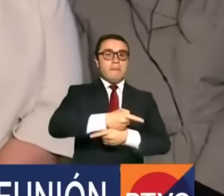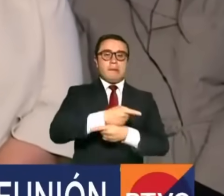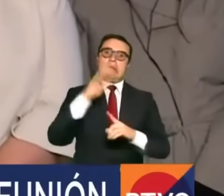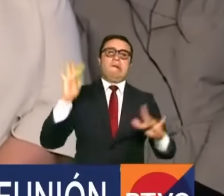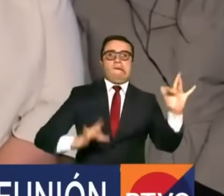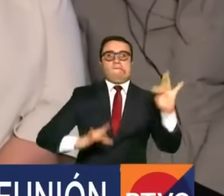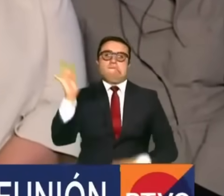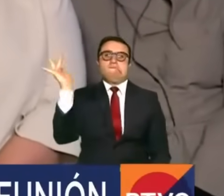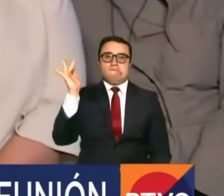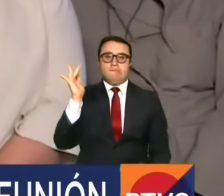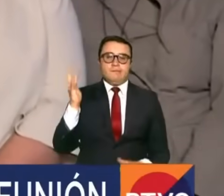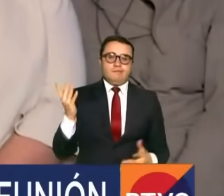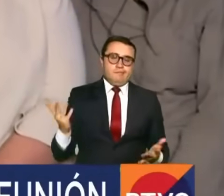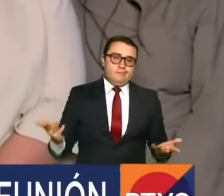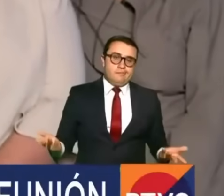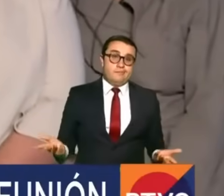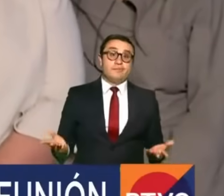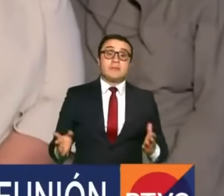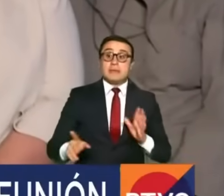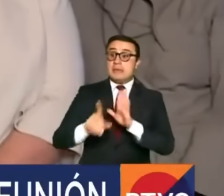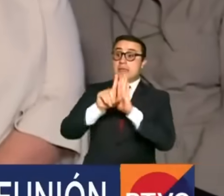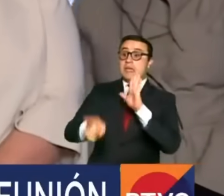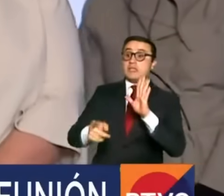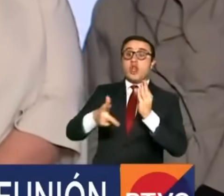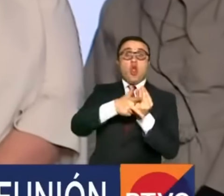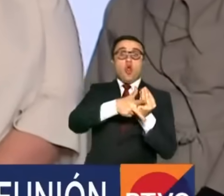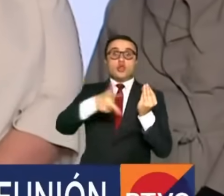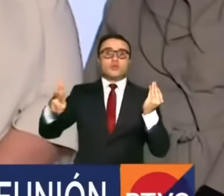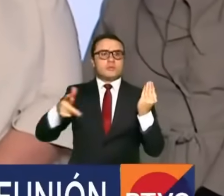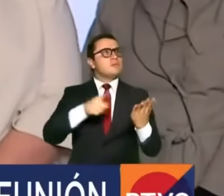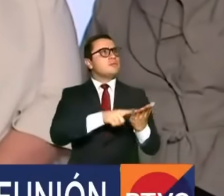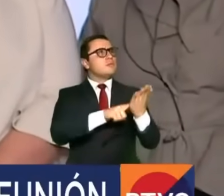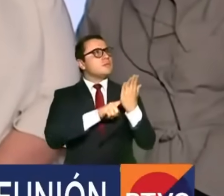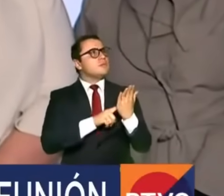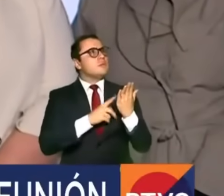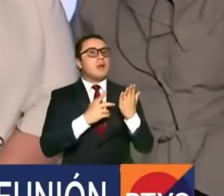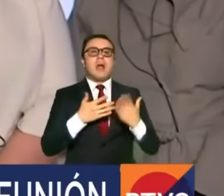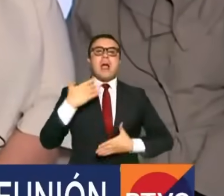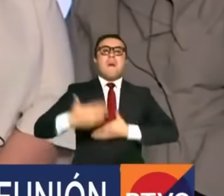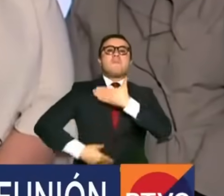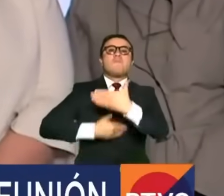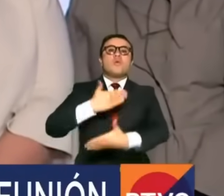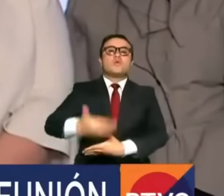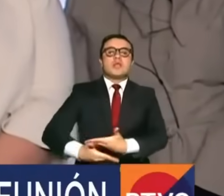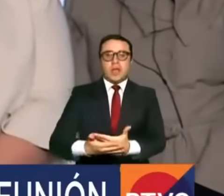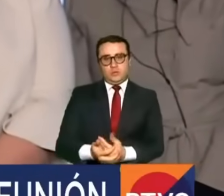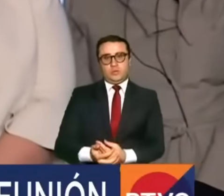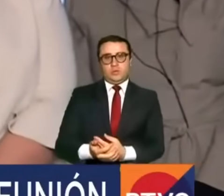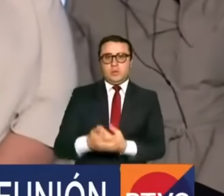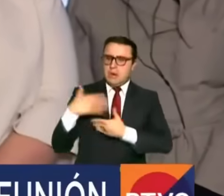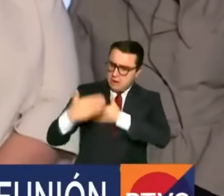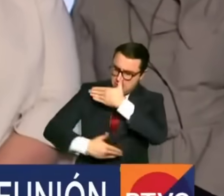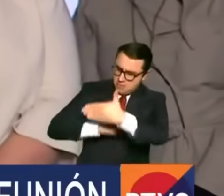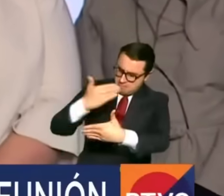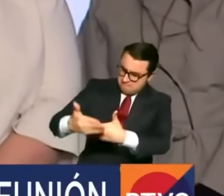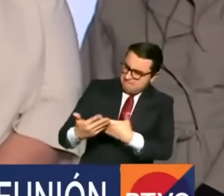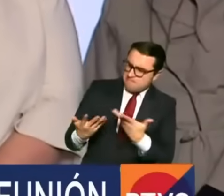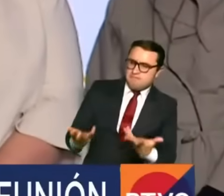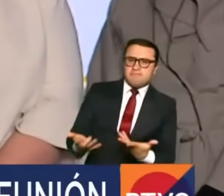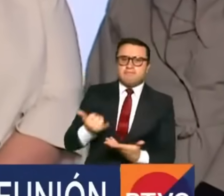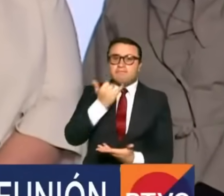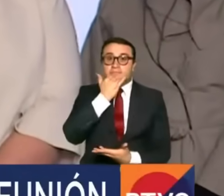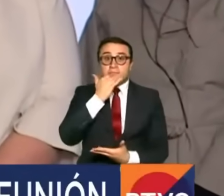Ese cierre de la Corte Constitucional nos arrojó fue a un proceso mediante el cual